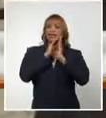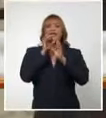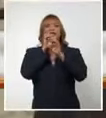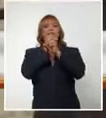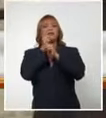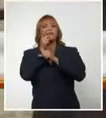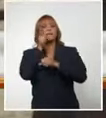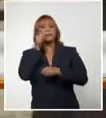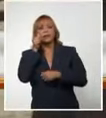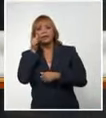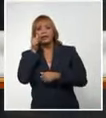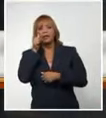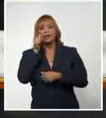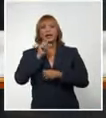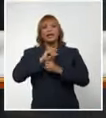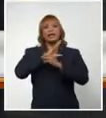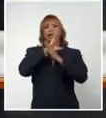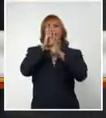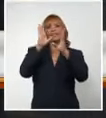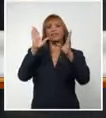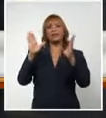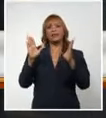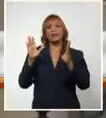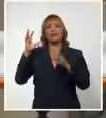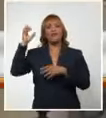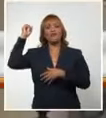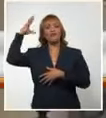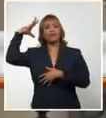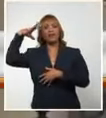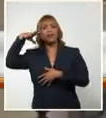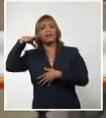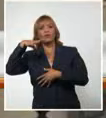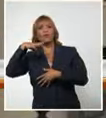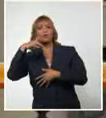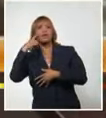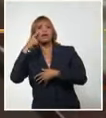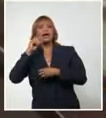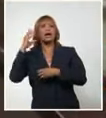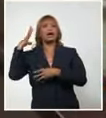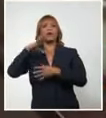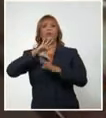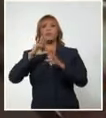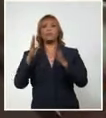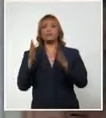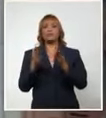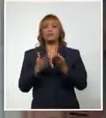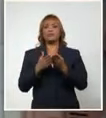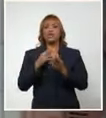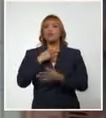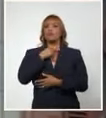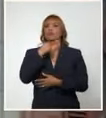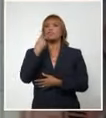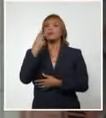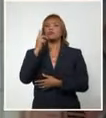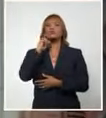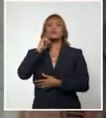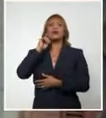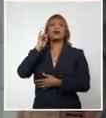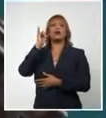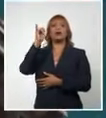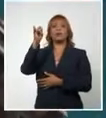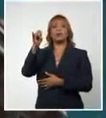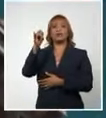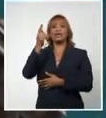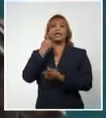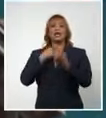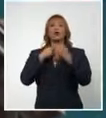sombras la aurora. Un farol lame el asfalto con su lengua luminosa. Una voz se oye a lo lejos. Es